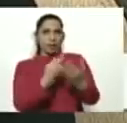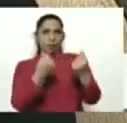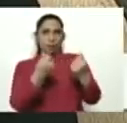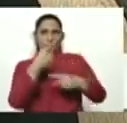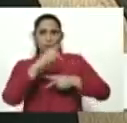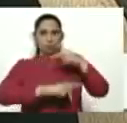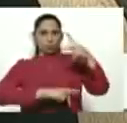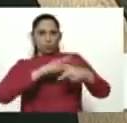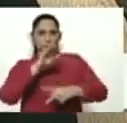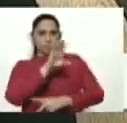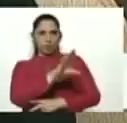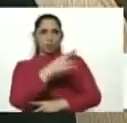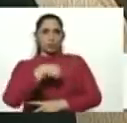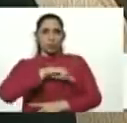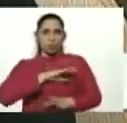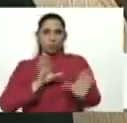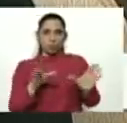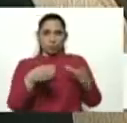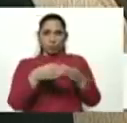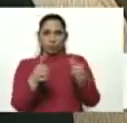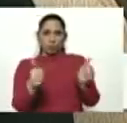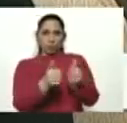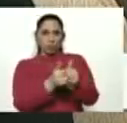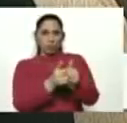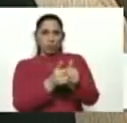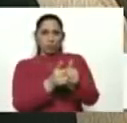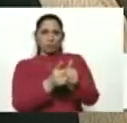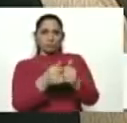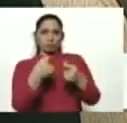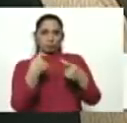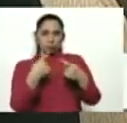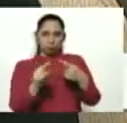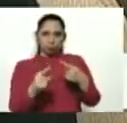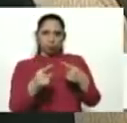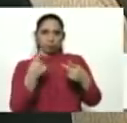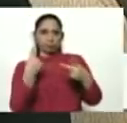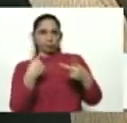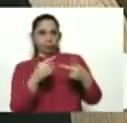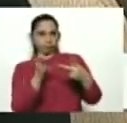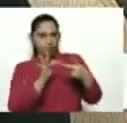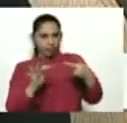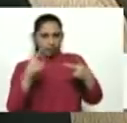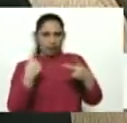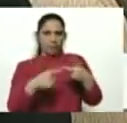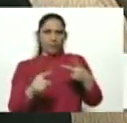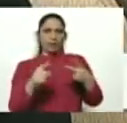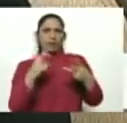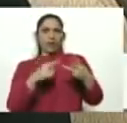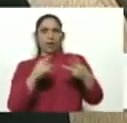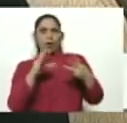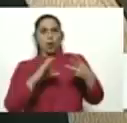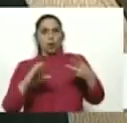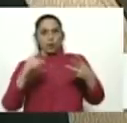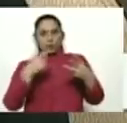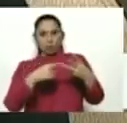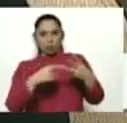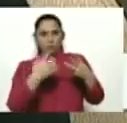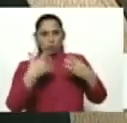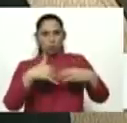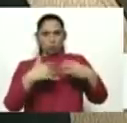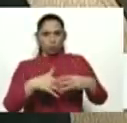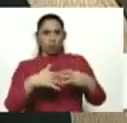país. Nos hemos reunido con Consecomercio, Fedecámara, con Industria,